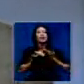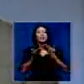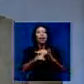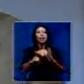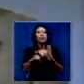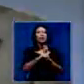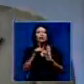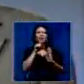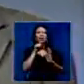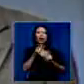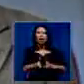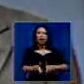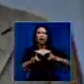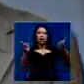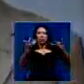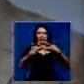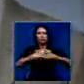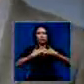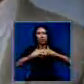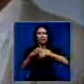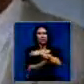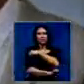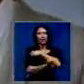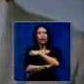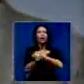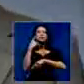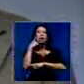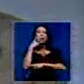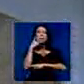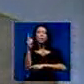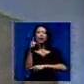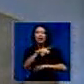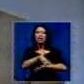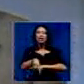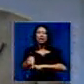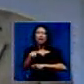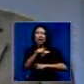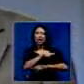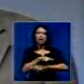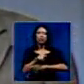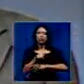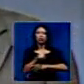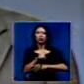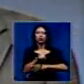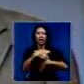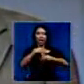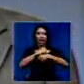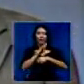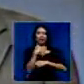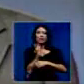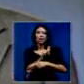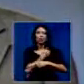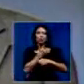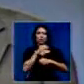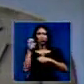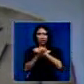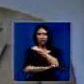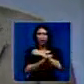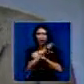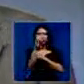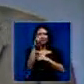las grandes empresas extranjeras a someter a nuestro Estado costarricense a paneles de arbitraje